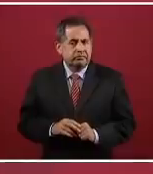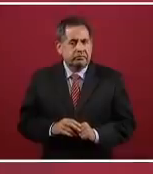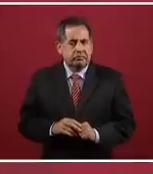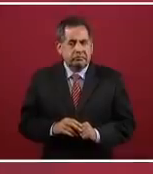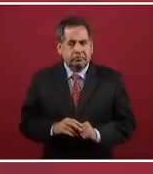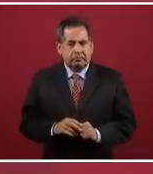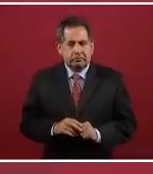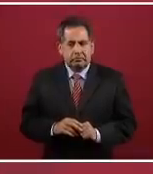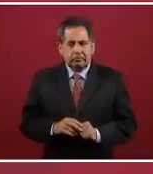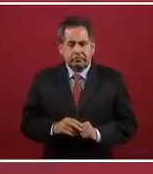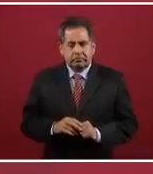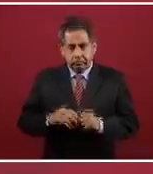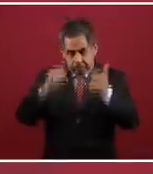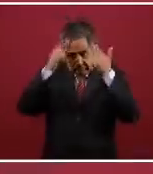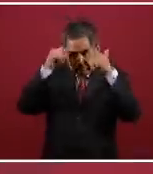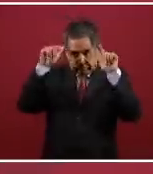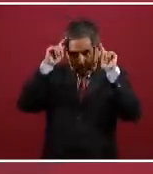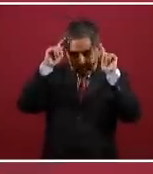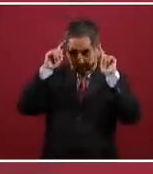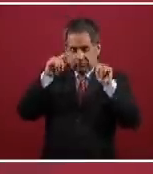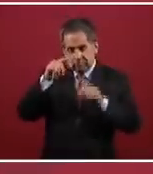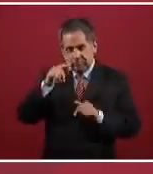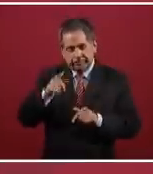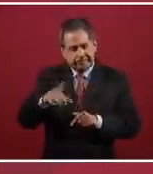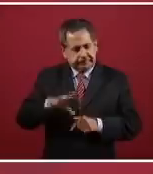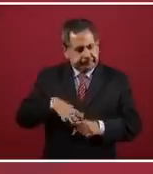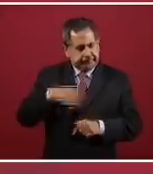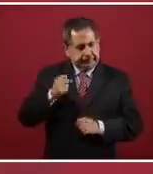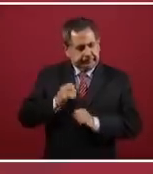la marina un gran esfuerzo,